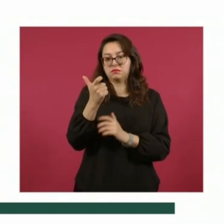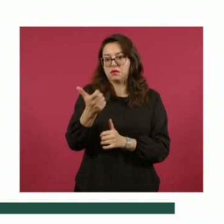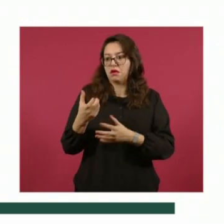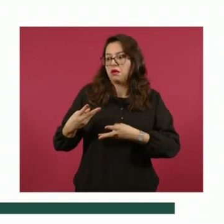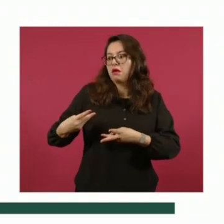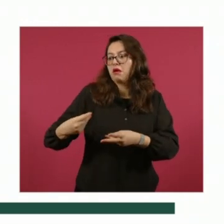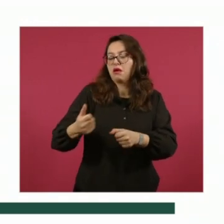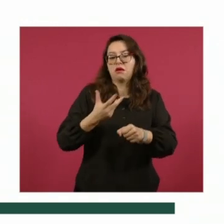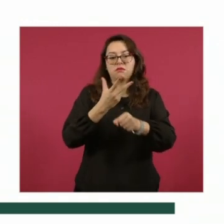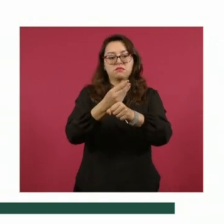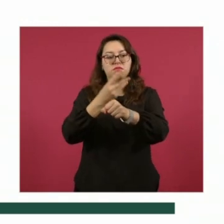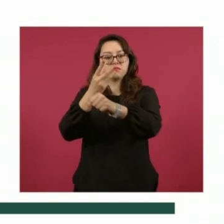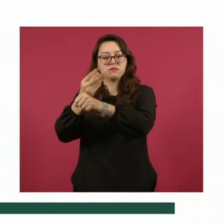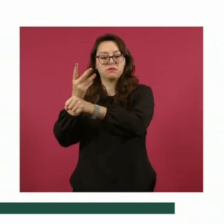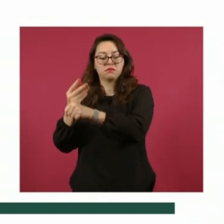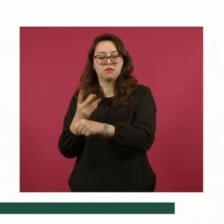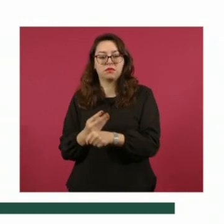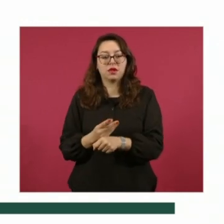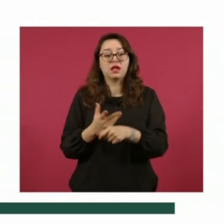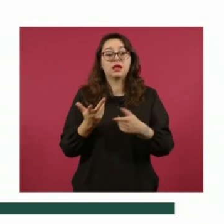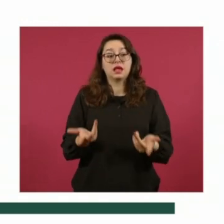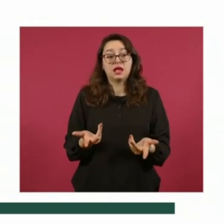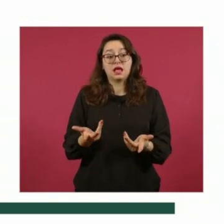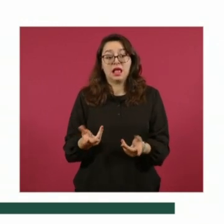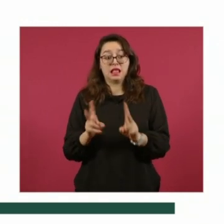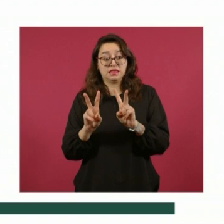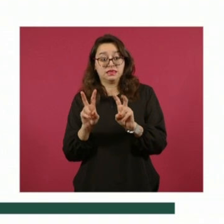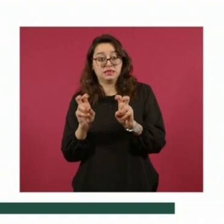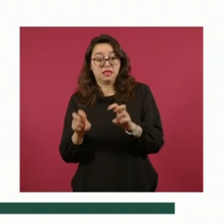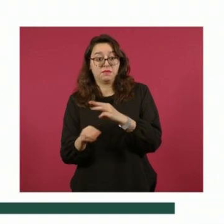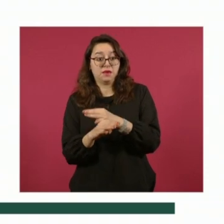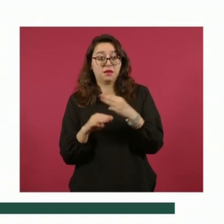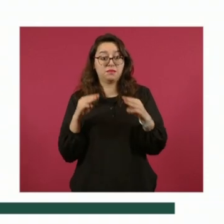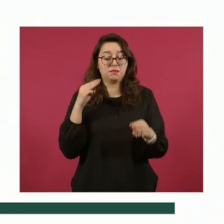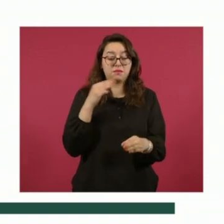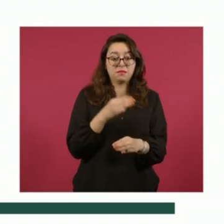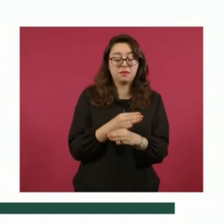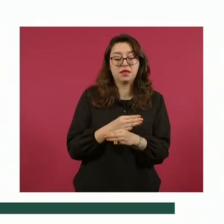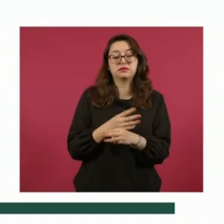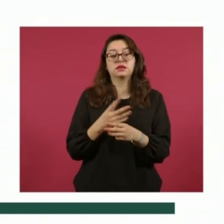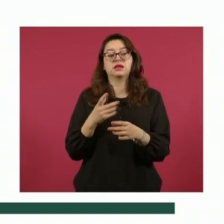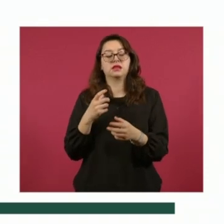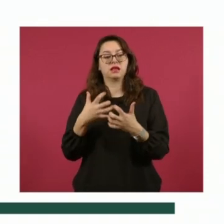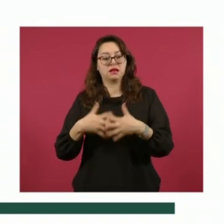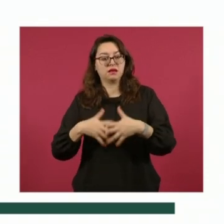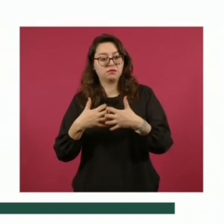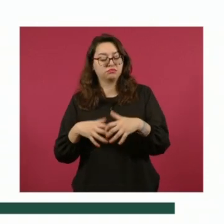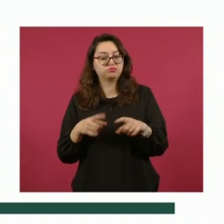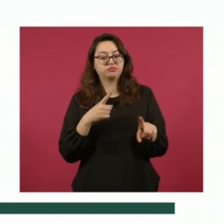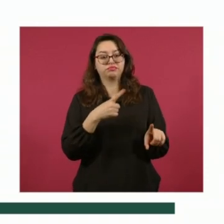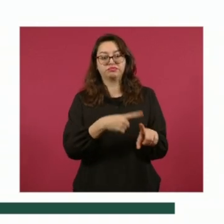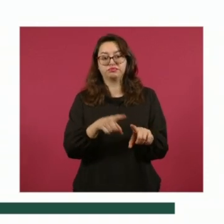equipamiento, el avance es del 96%, es decir, del presupuesto del año pasado de